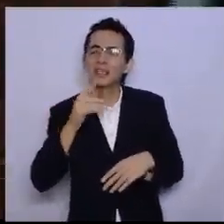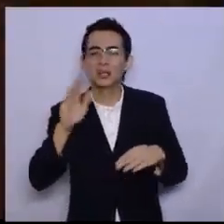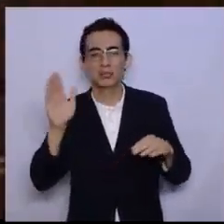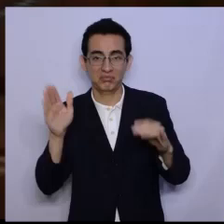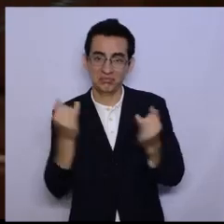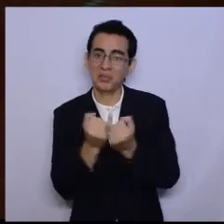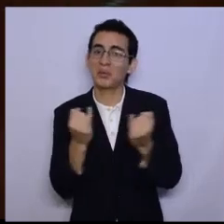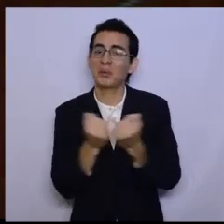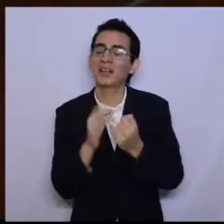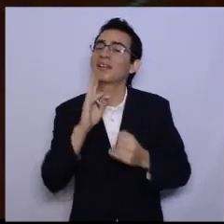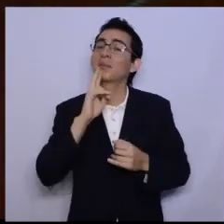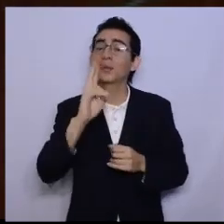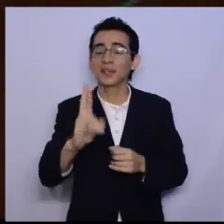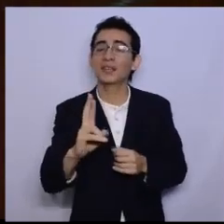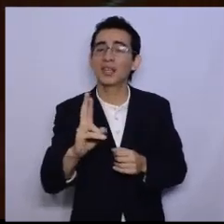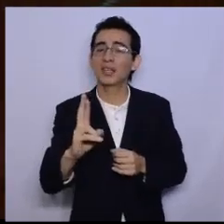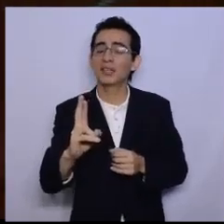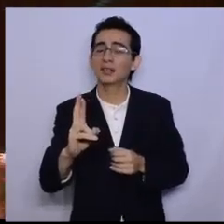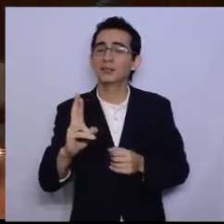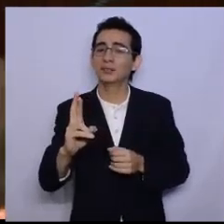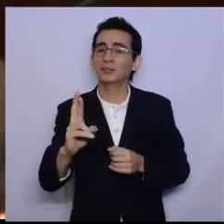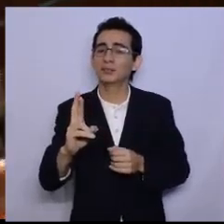Existe también la respuesta.